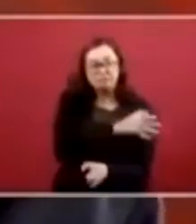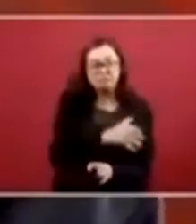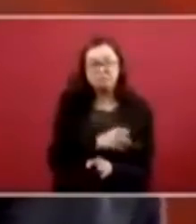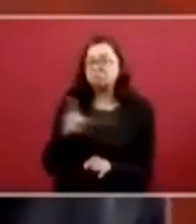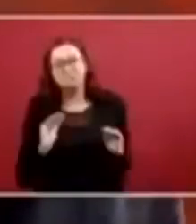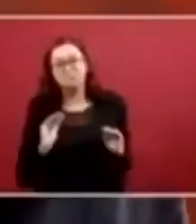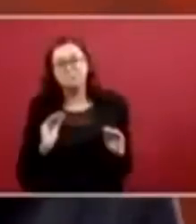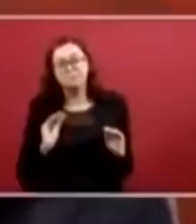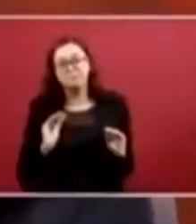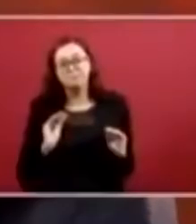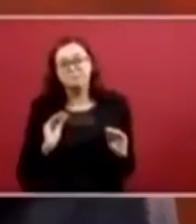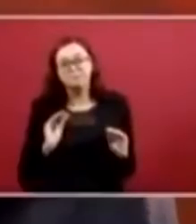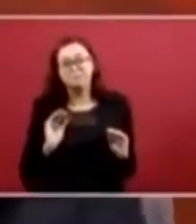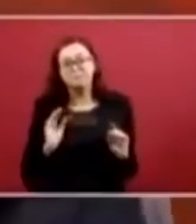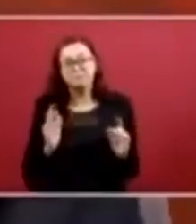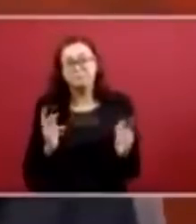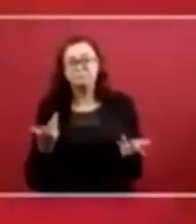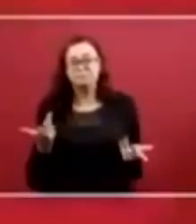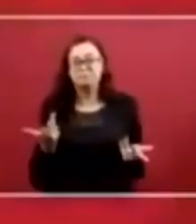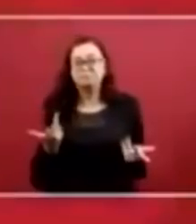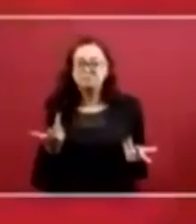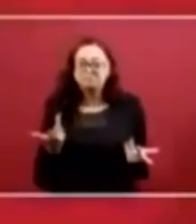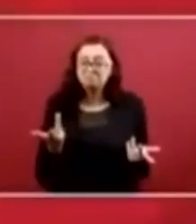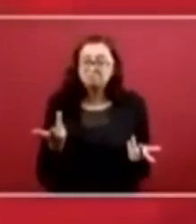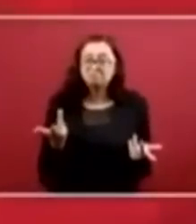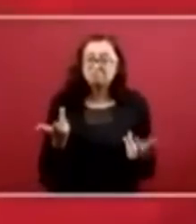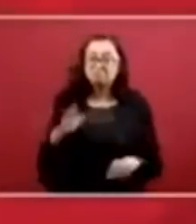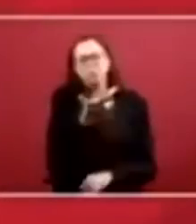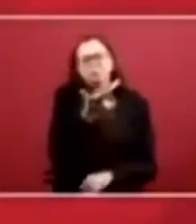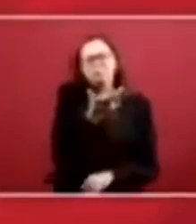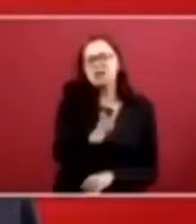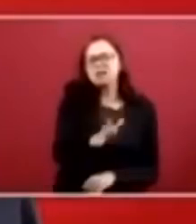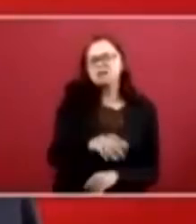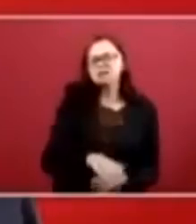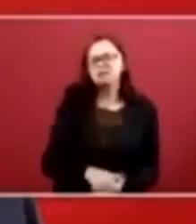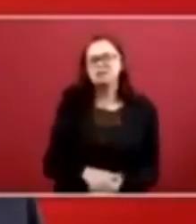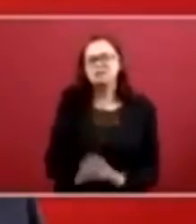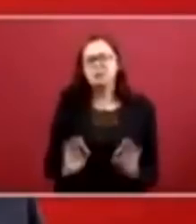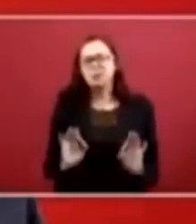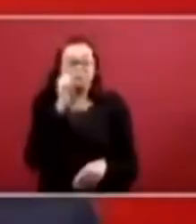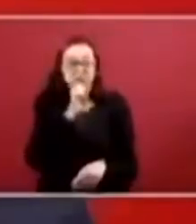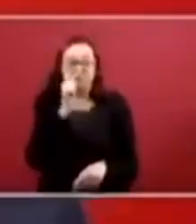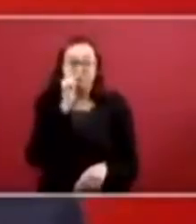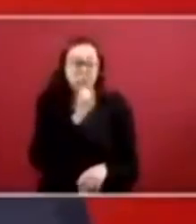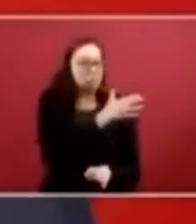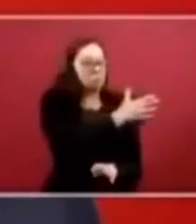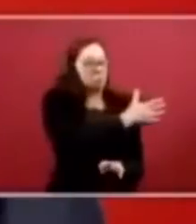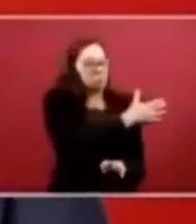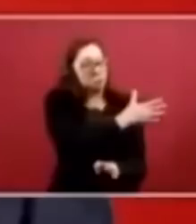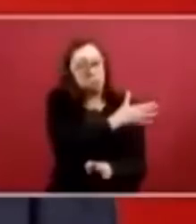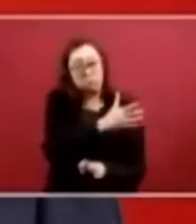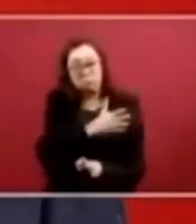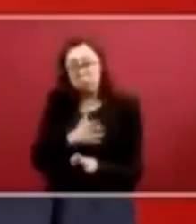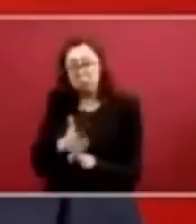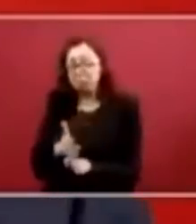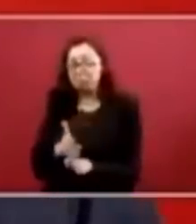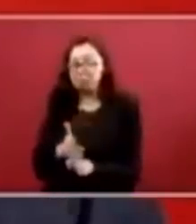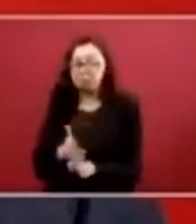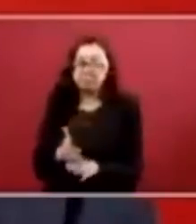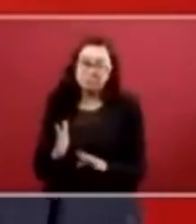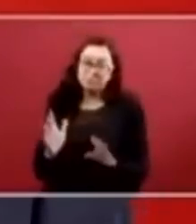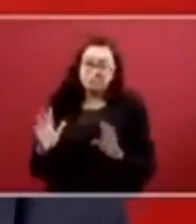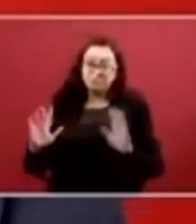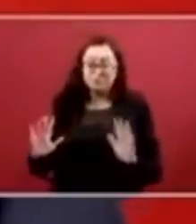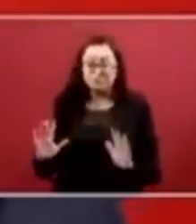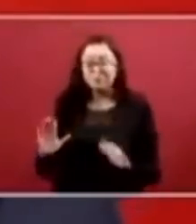permanecieron callados. Calificaban con 10, con excelencia. Pero bueno,